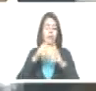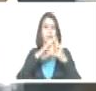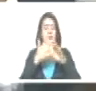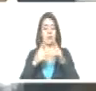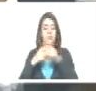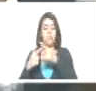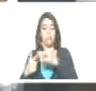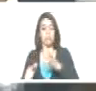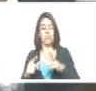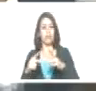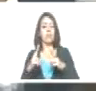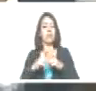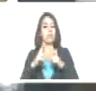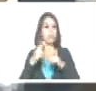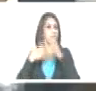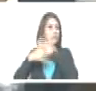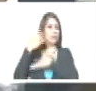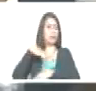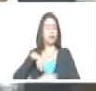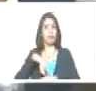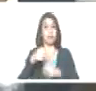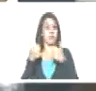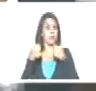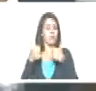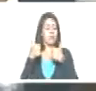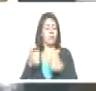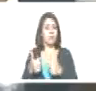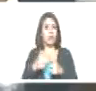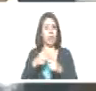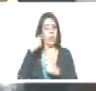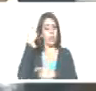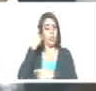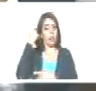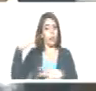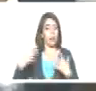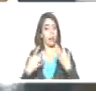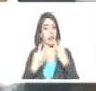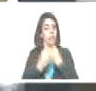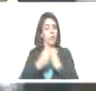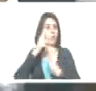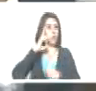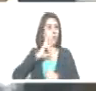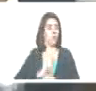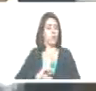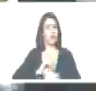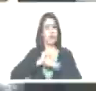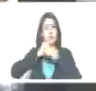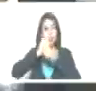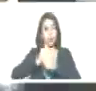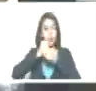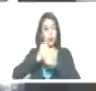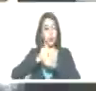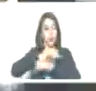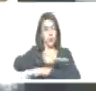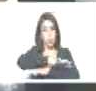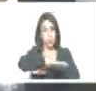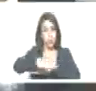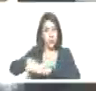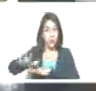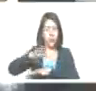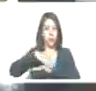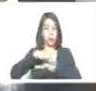el pasado glorioso de los bravos de Apure que acompañaron a Bolívar en el Yagual, en las Queseras del Medio, en